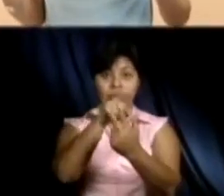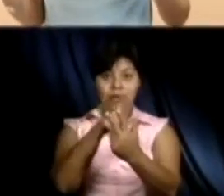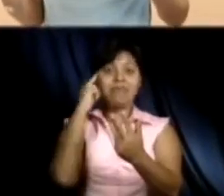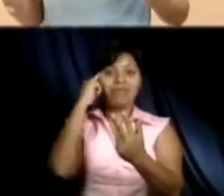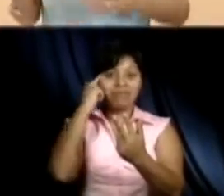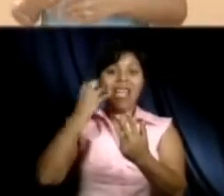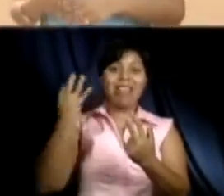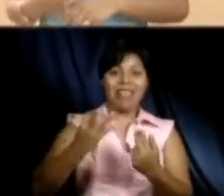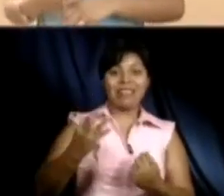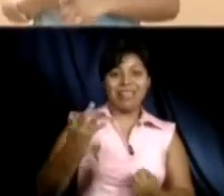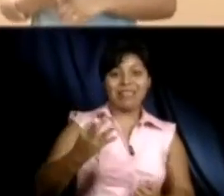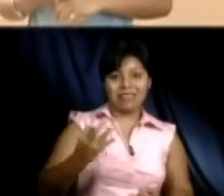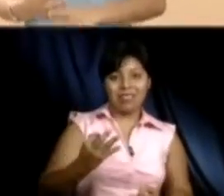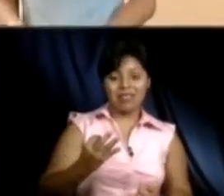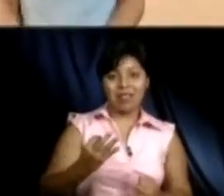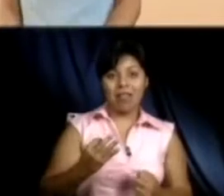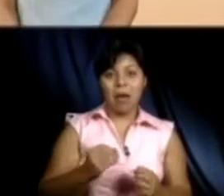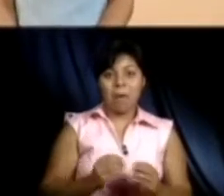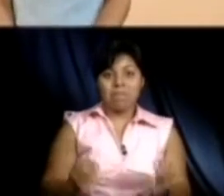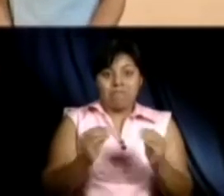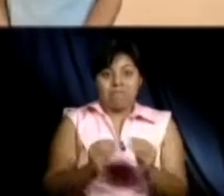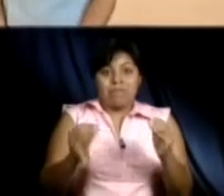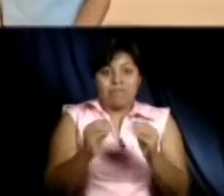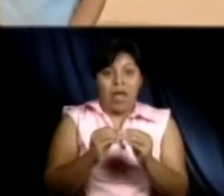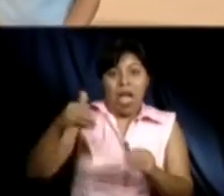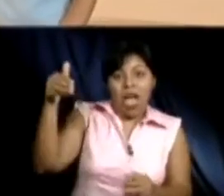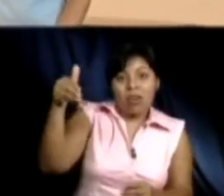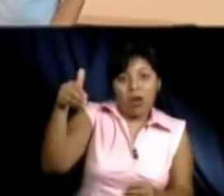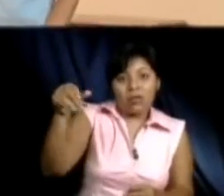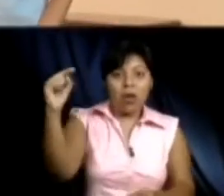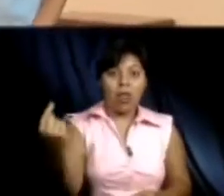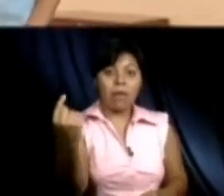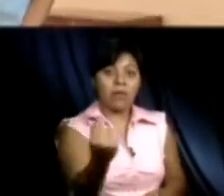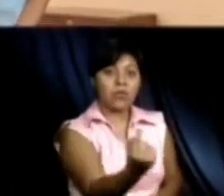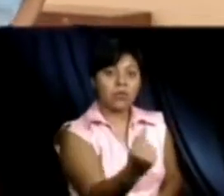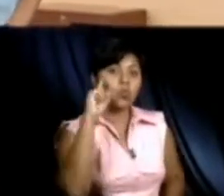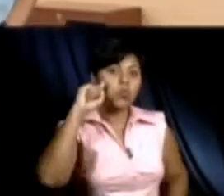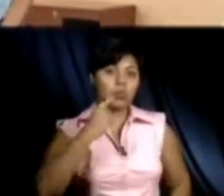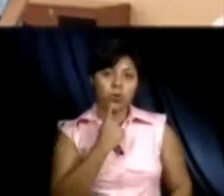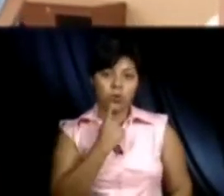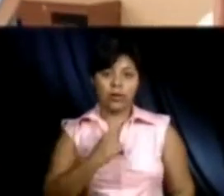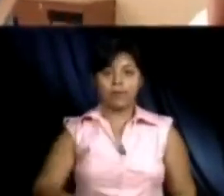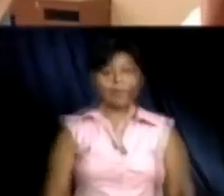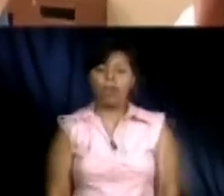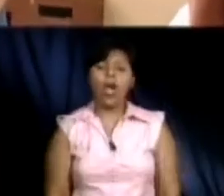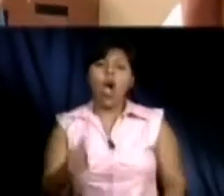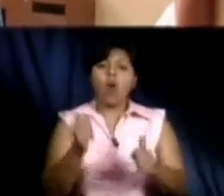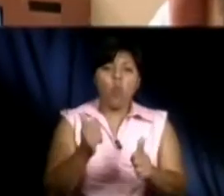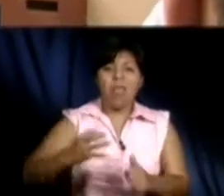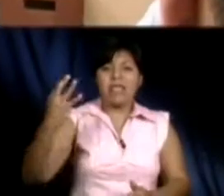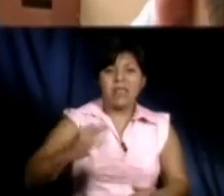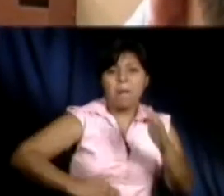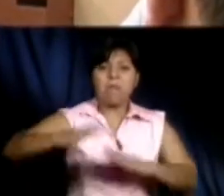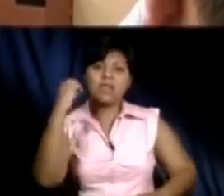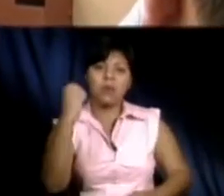conscientes de la necesidad que existe de incrementar la calidad de educación para las otras personas sordas. ¿Cuál es la